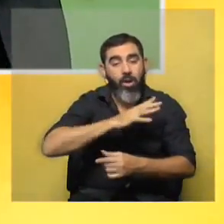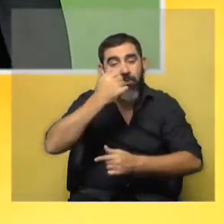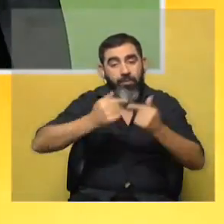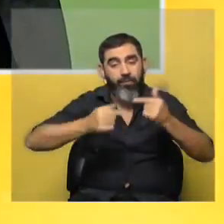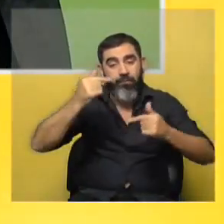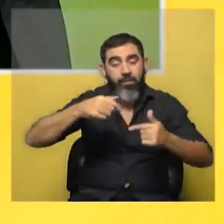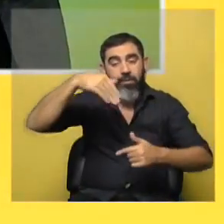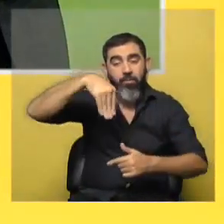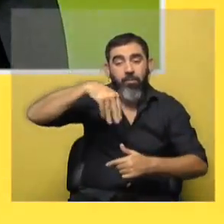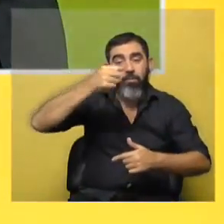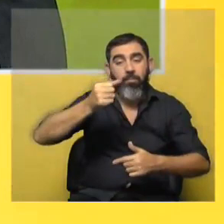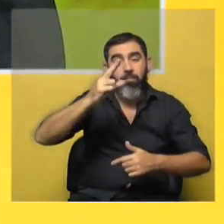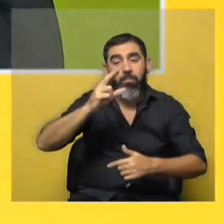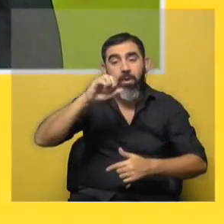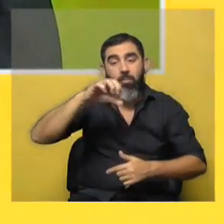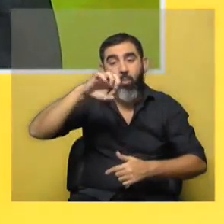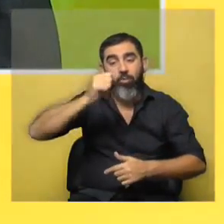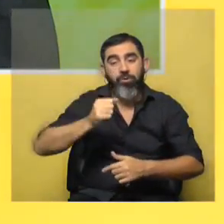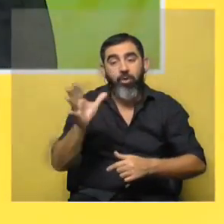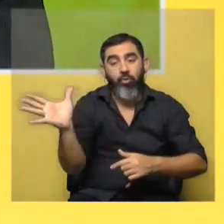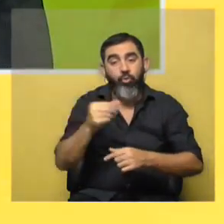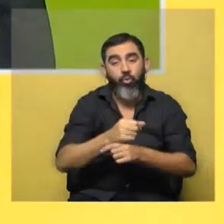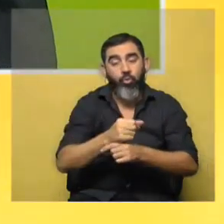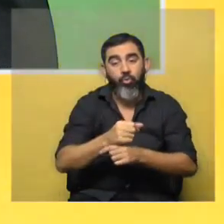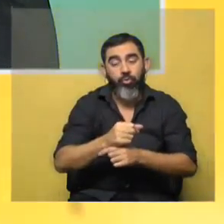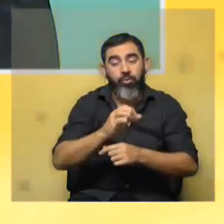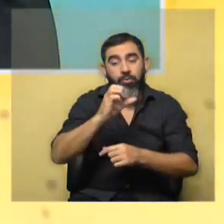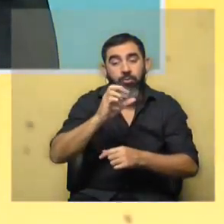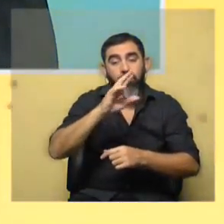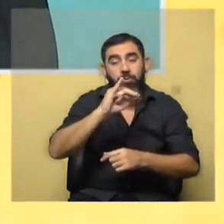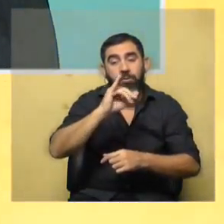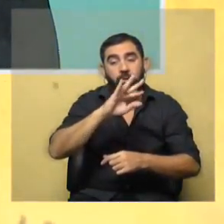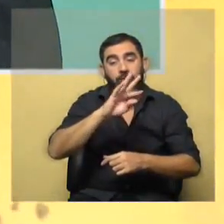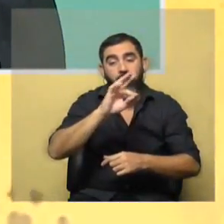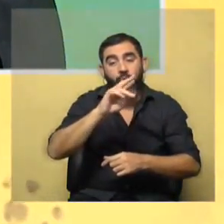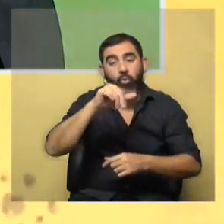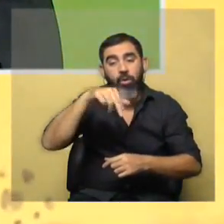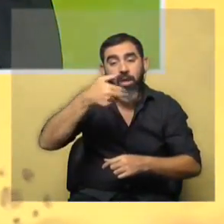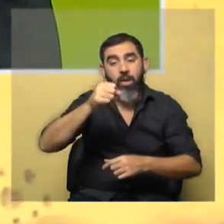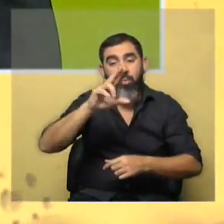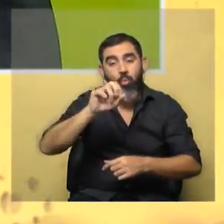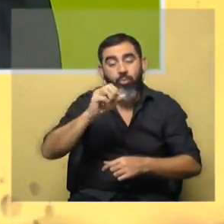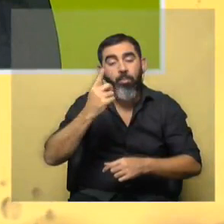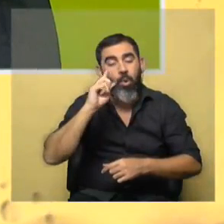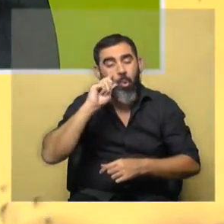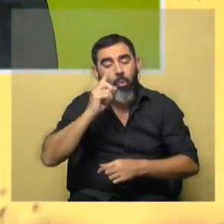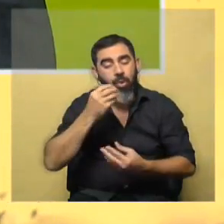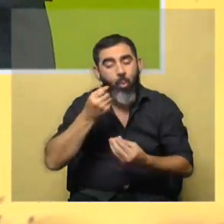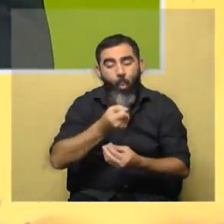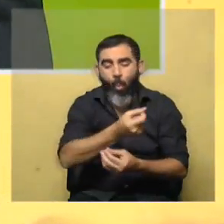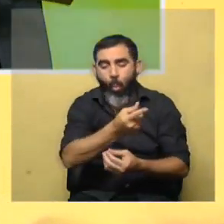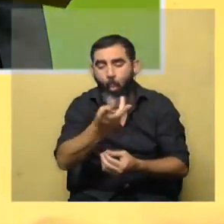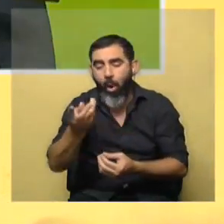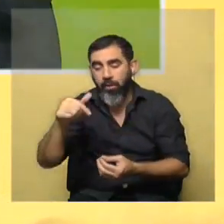marmosas en el territorio uruguayo, todas del género Cryptonanus, pero aún se desconoce realmente cuántas